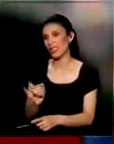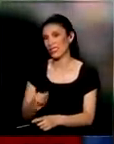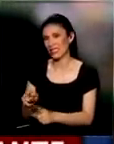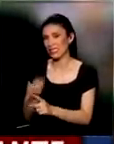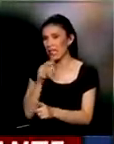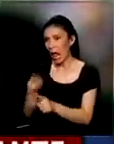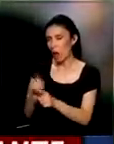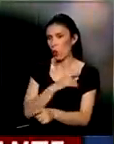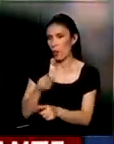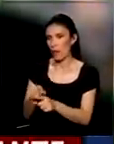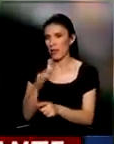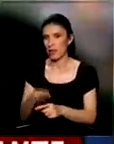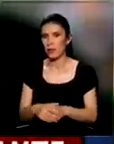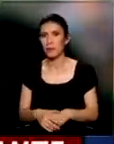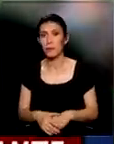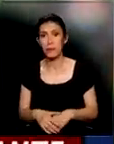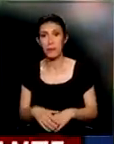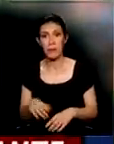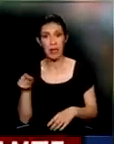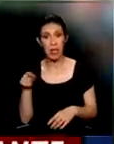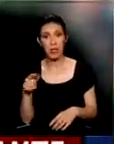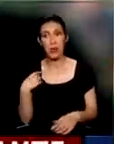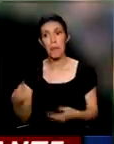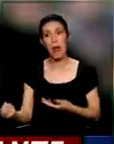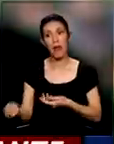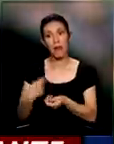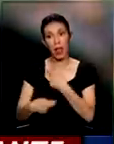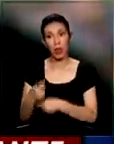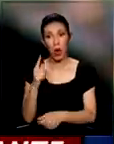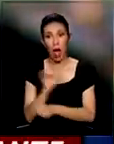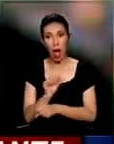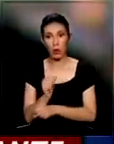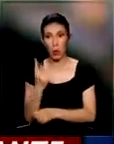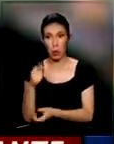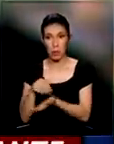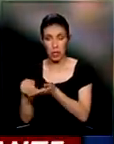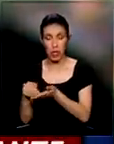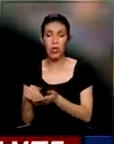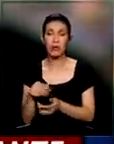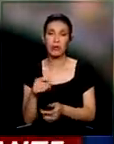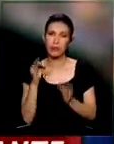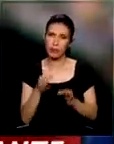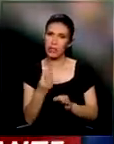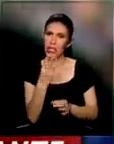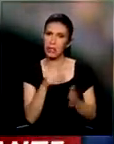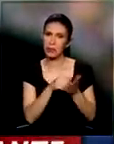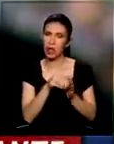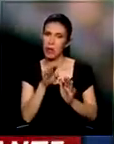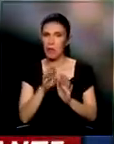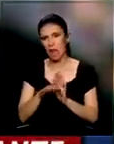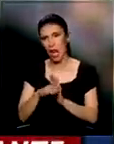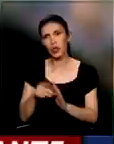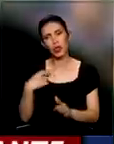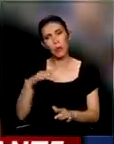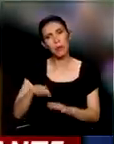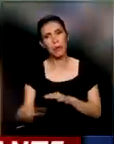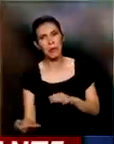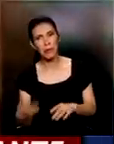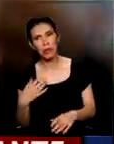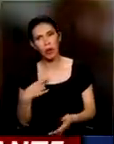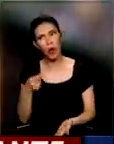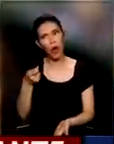Yaris por un palo, un auto que valía 3 millones. Así fue como nosotros caímos, le creímos y hicimos una